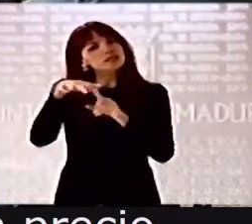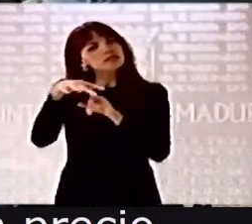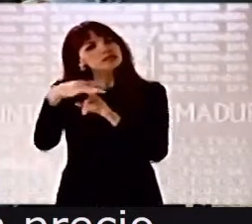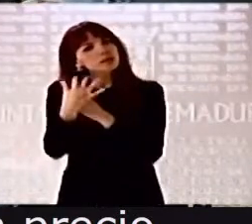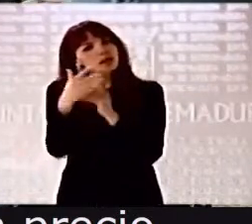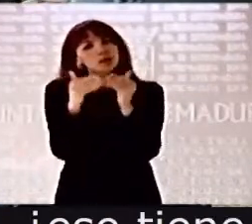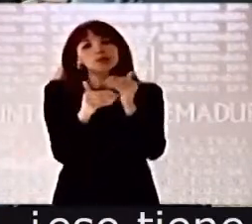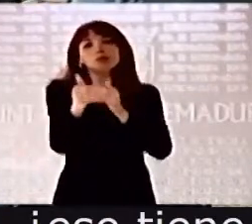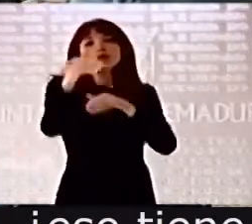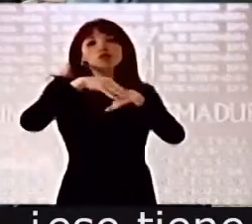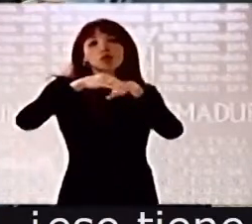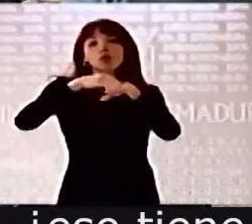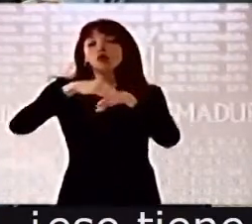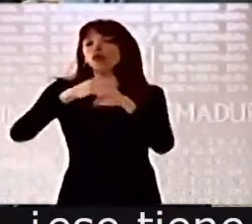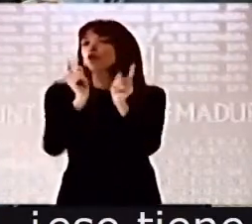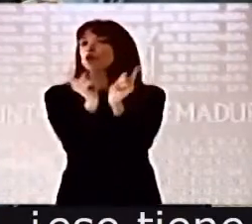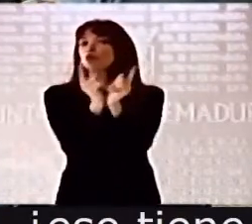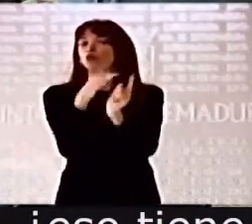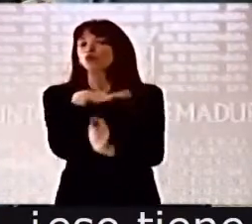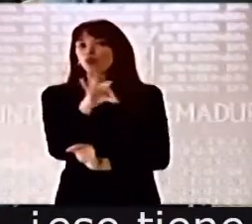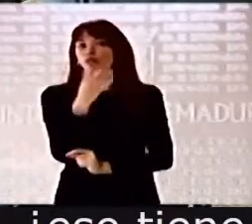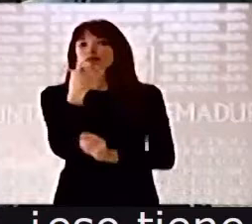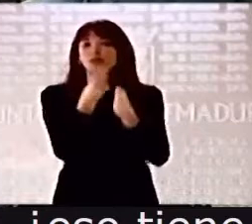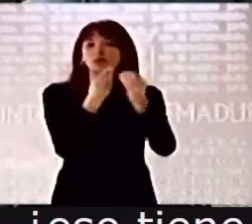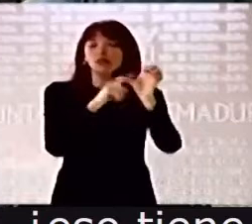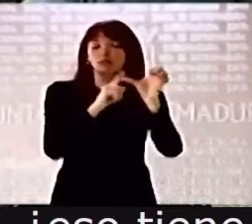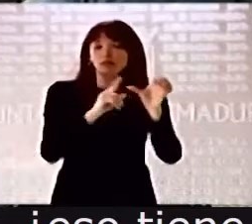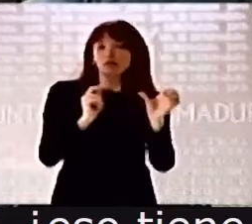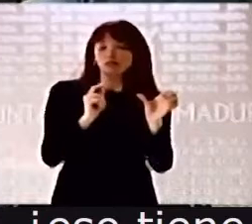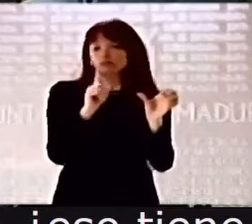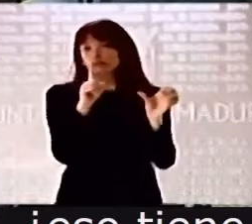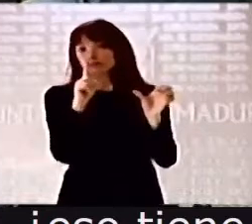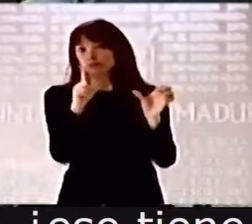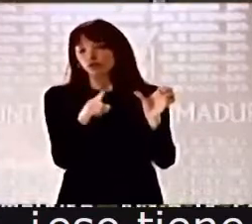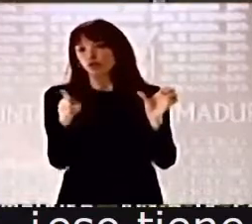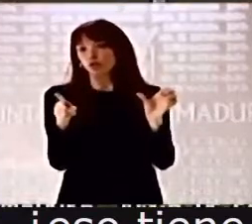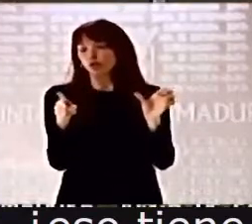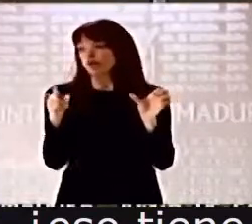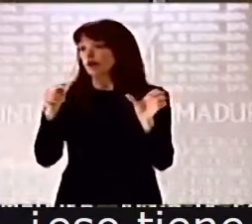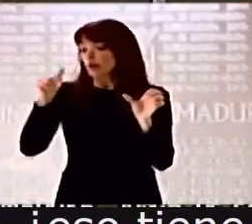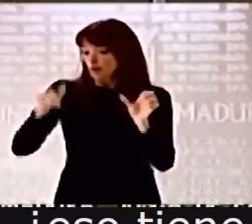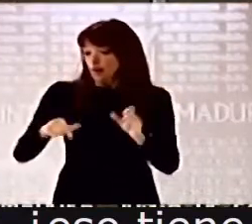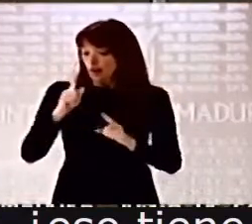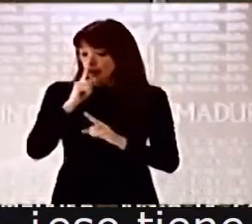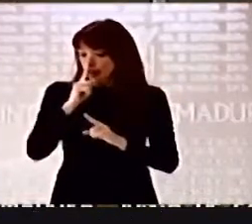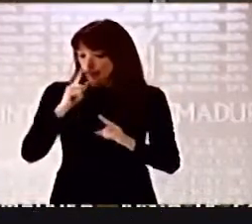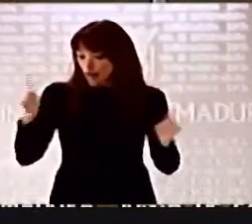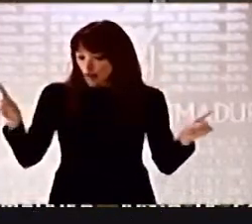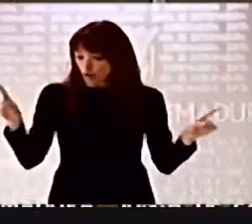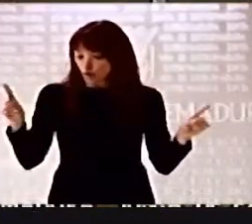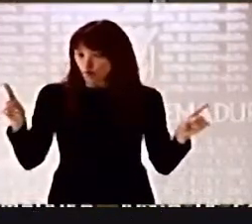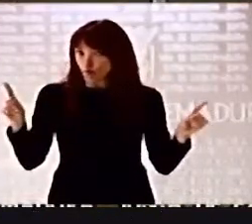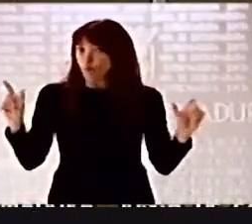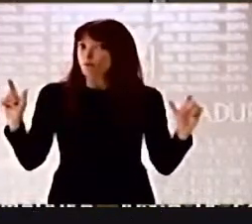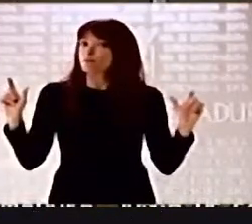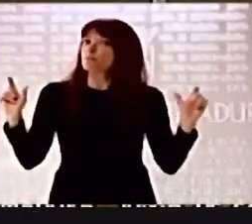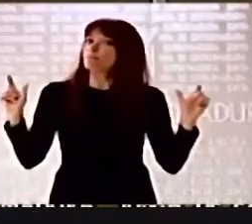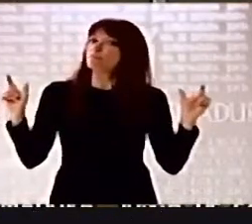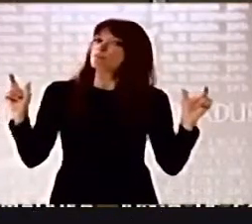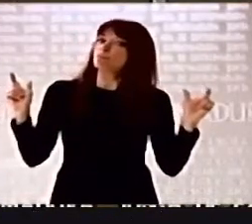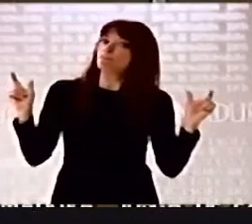medio o largo plazo? Quiero decir, desde la Junta ya sabemos que no es su gestión directa, pero... Este año habrá muchísimos menos que el año anterior. Muchas